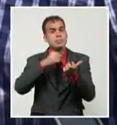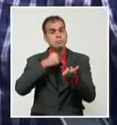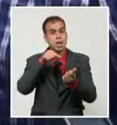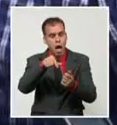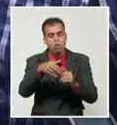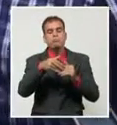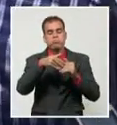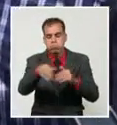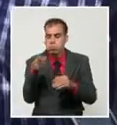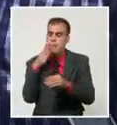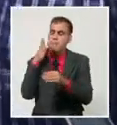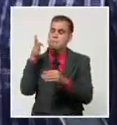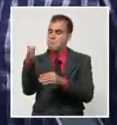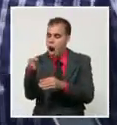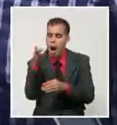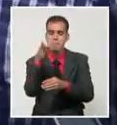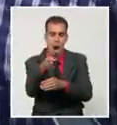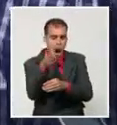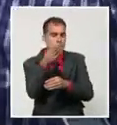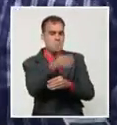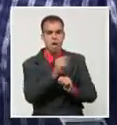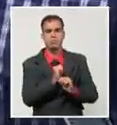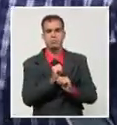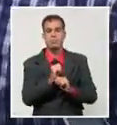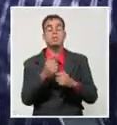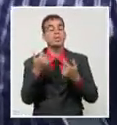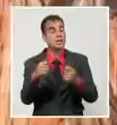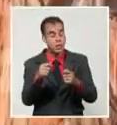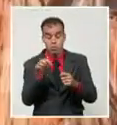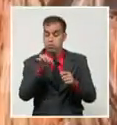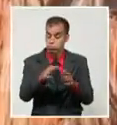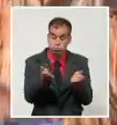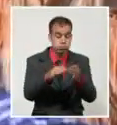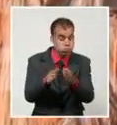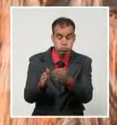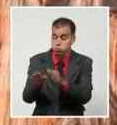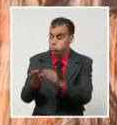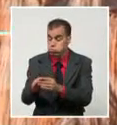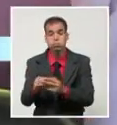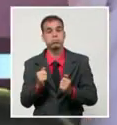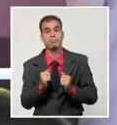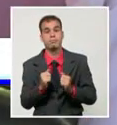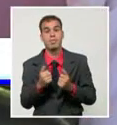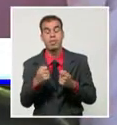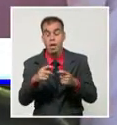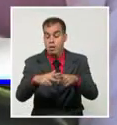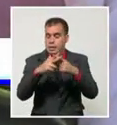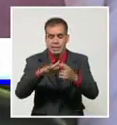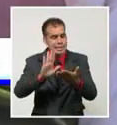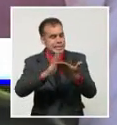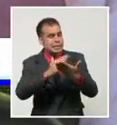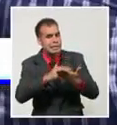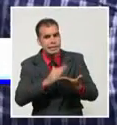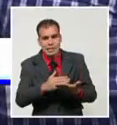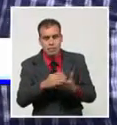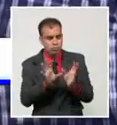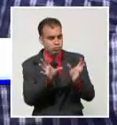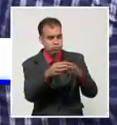del recorrido. Hay que sembrar, hay que cultivar, hay que cosechar, pero hay que resolver el problema de la fuerza de